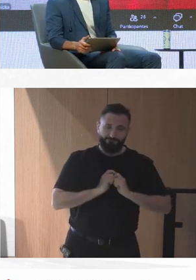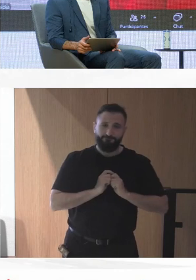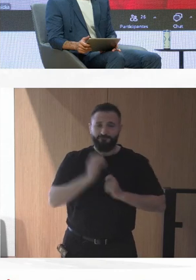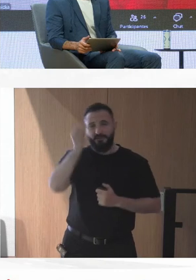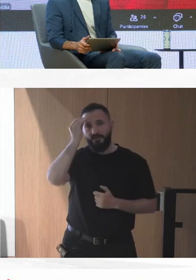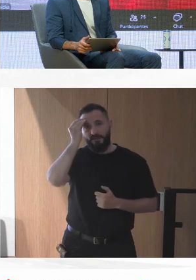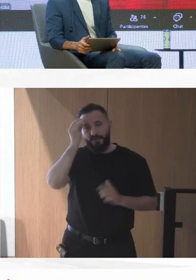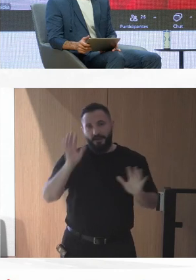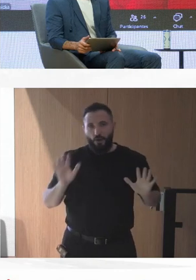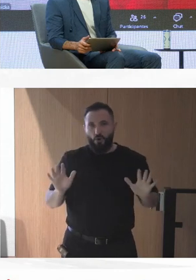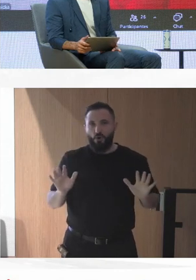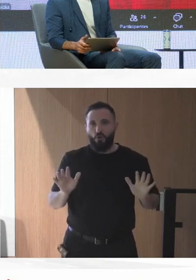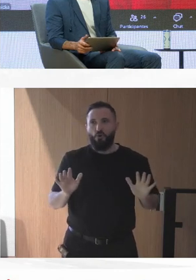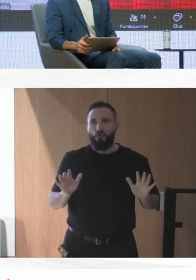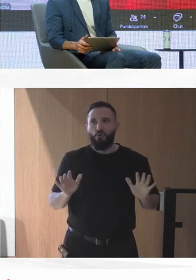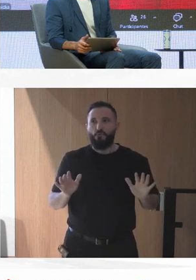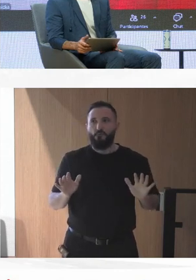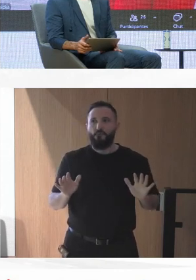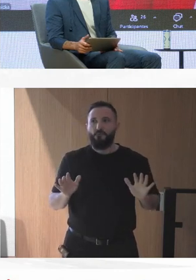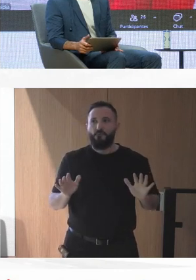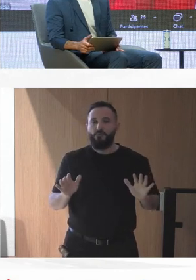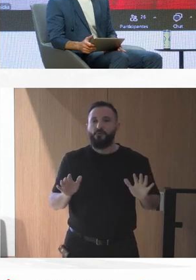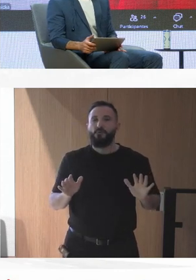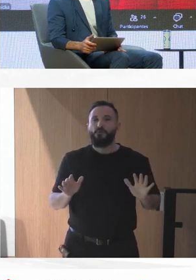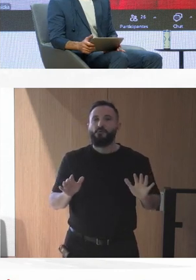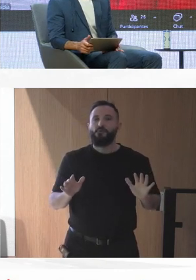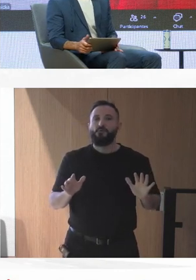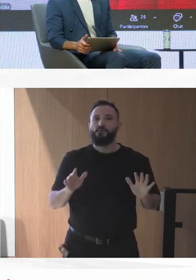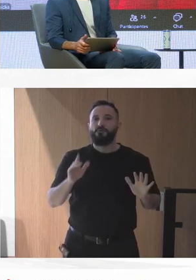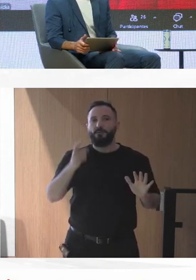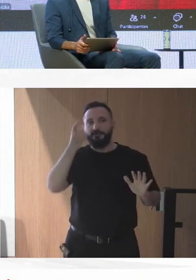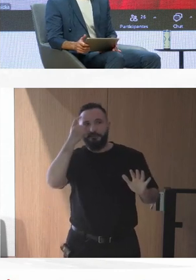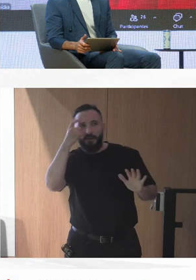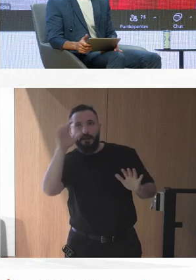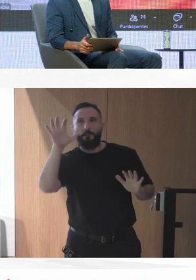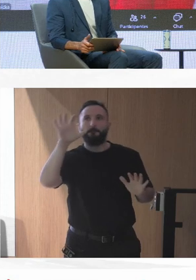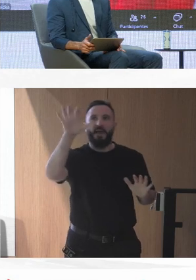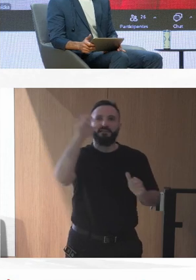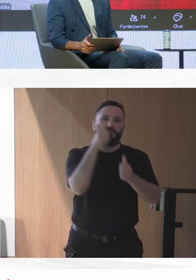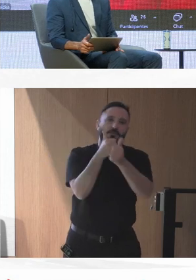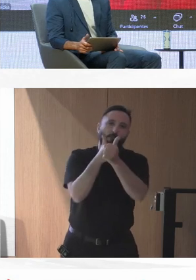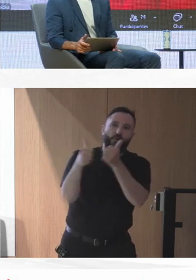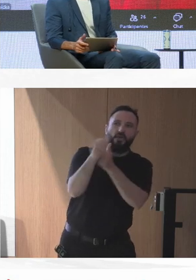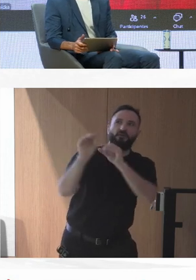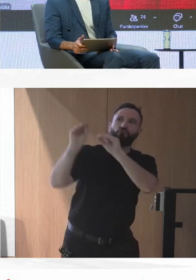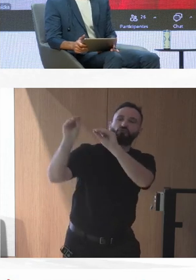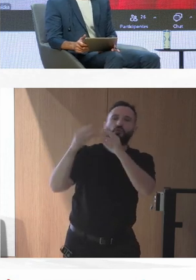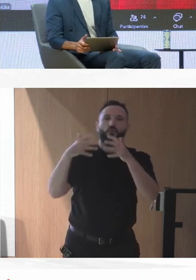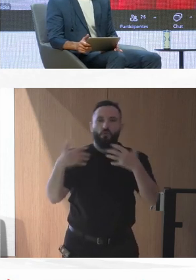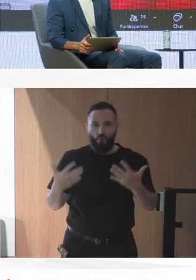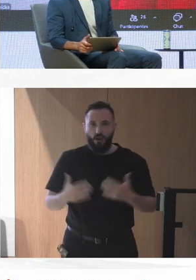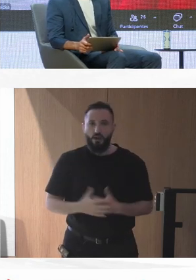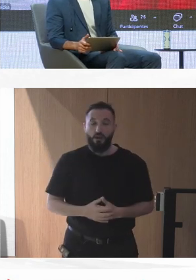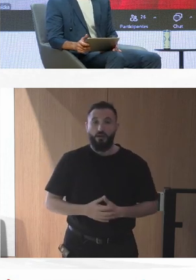Creo que bueno, puede haber una falta de ver que es una prioridad para muchos países, desgraciadamente. Y